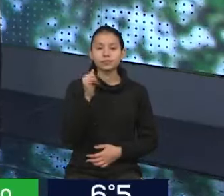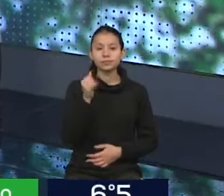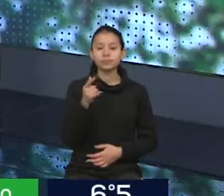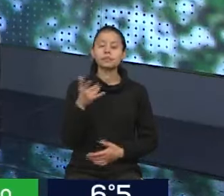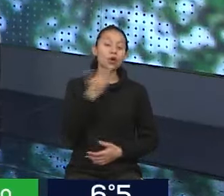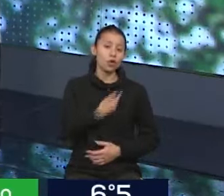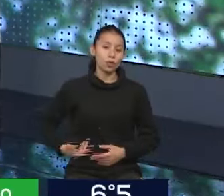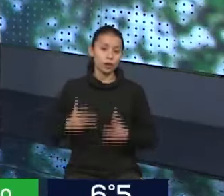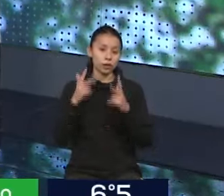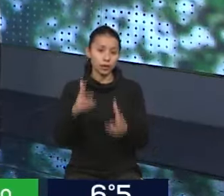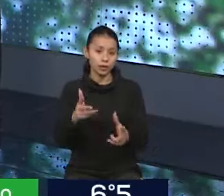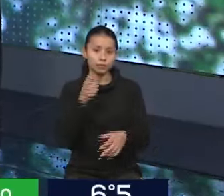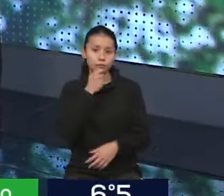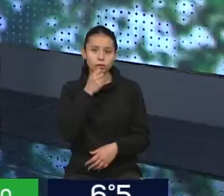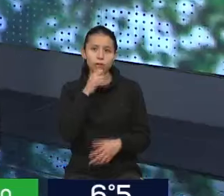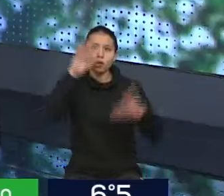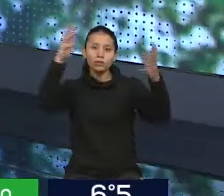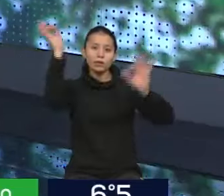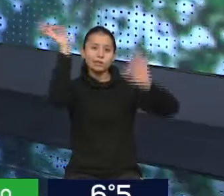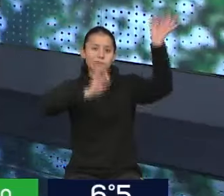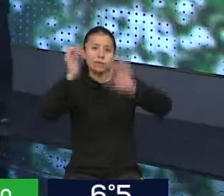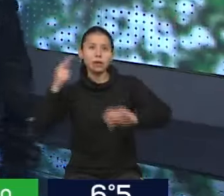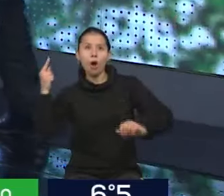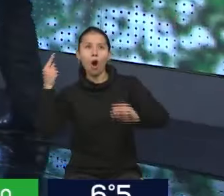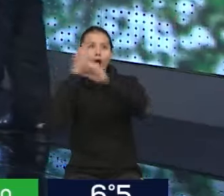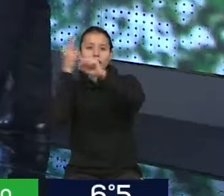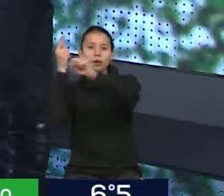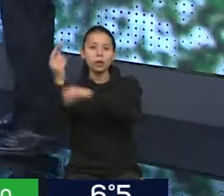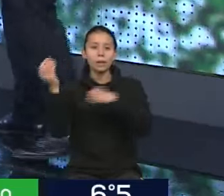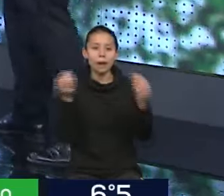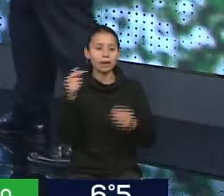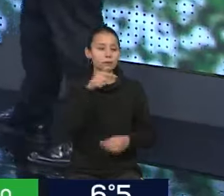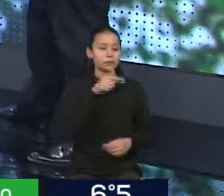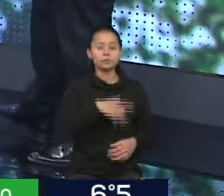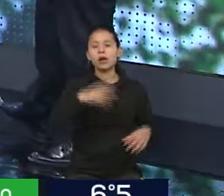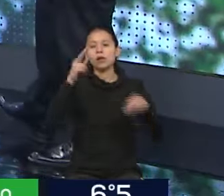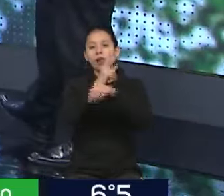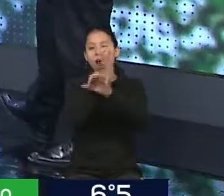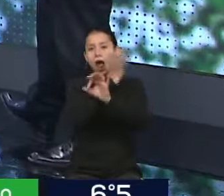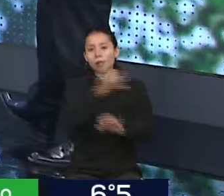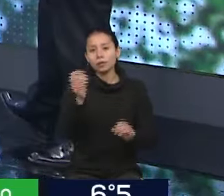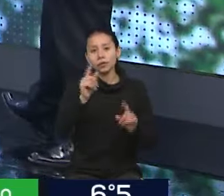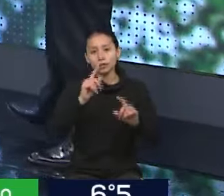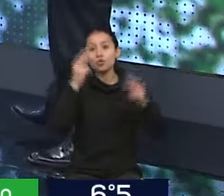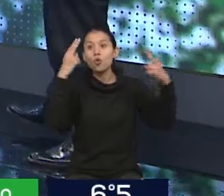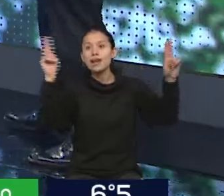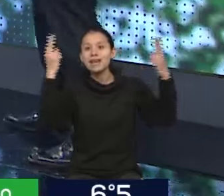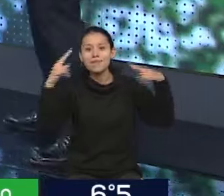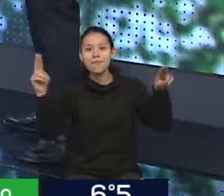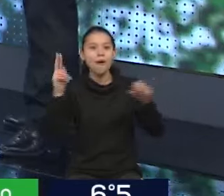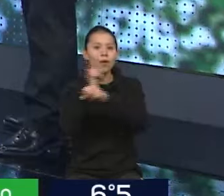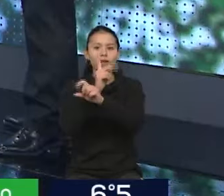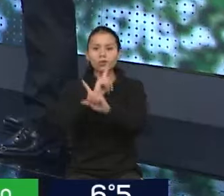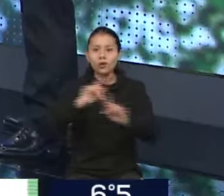para cuidar la cuestión turística. Y dice, vamos a tratar de encontrarle la vuelta. Este es el número que está viendo el